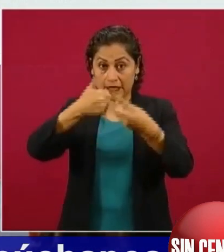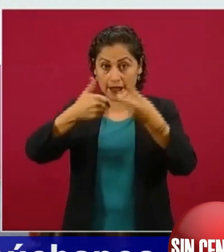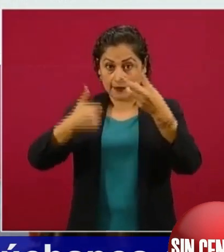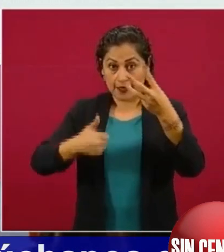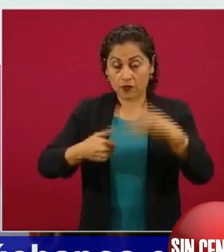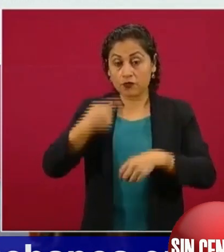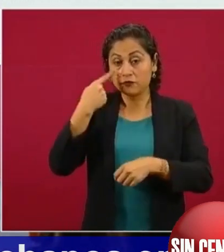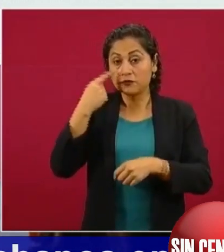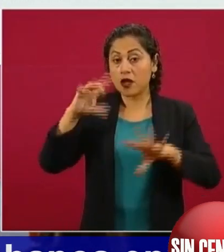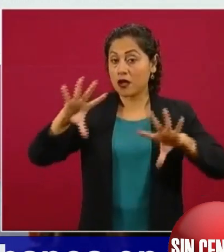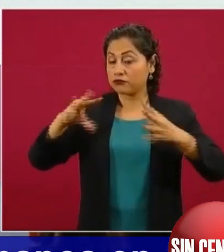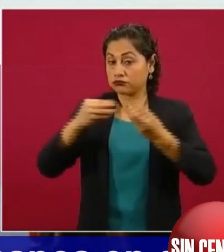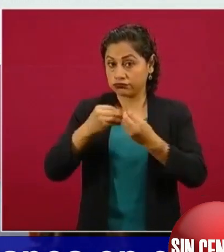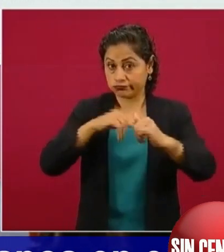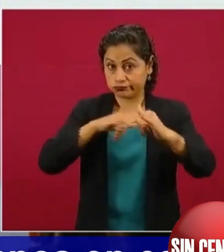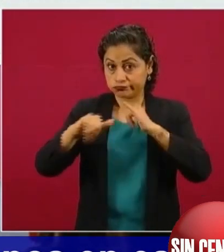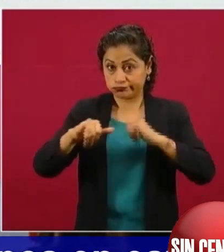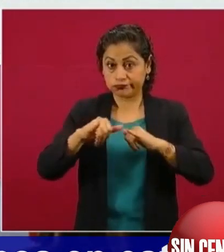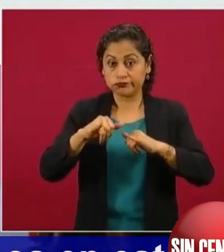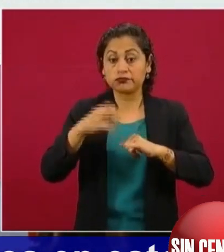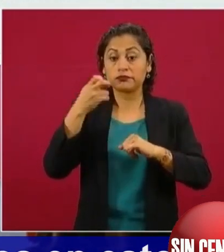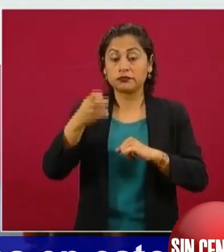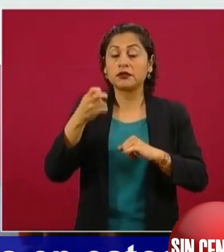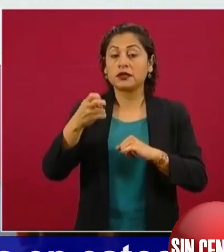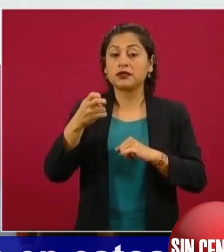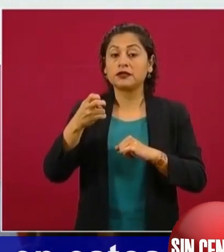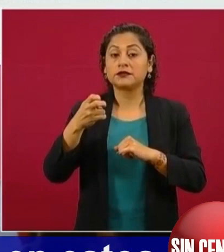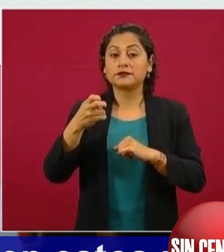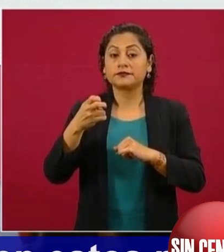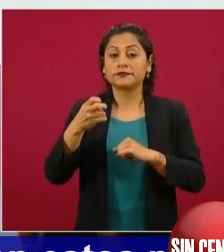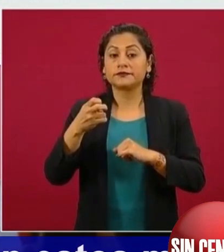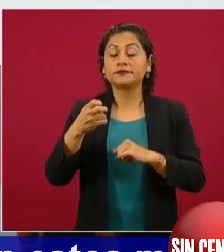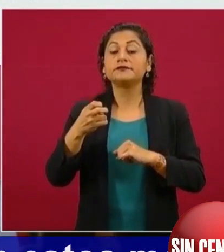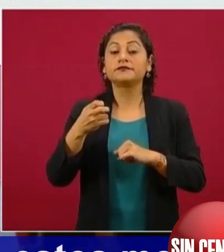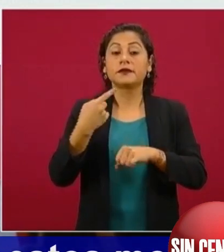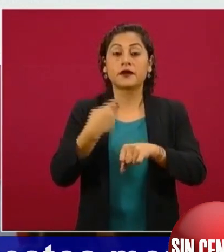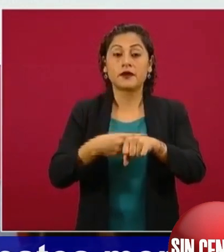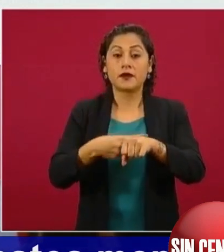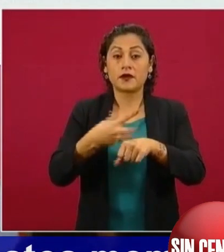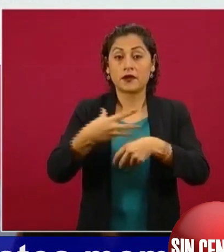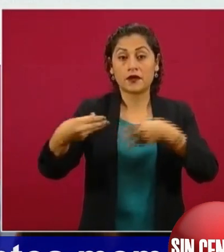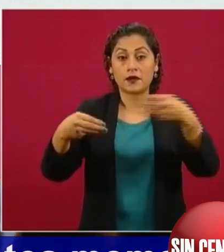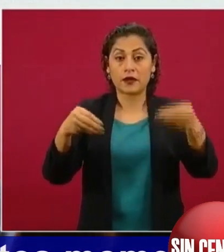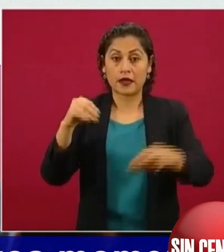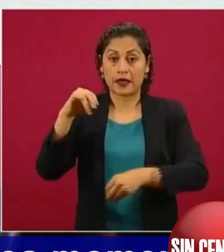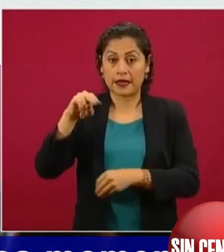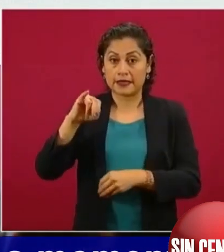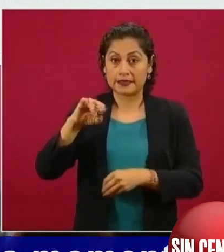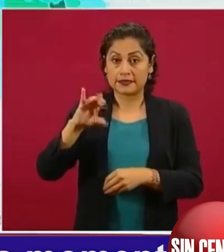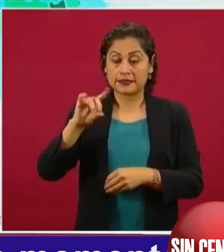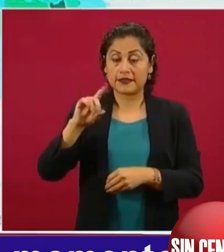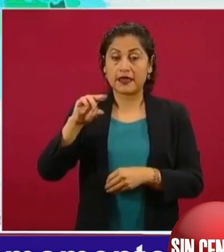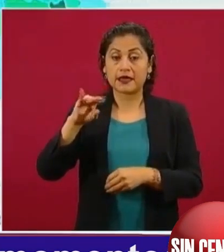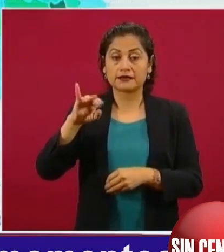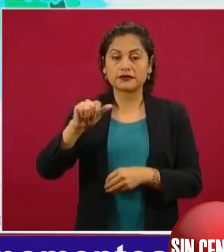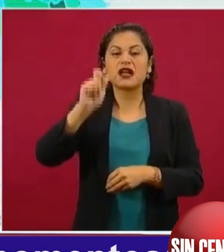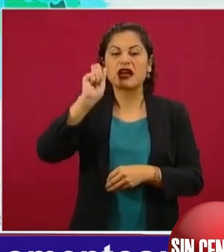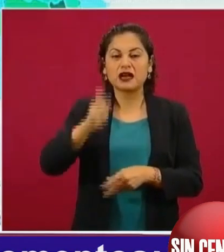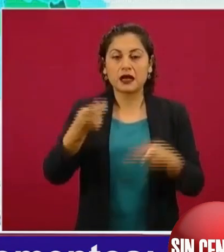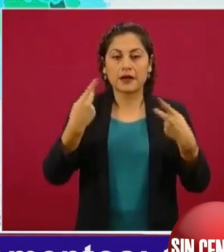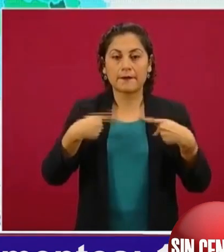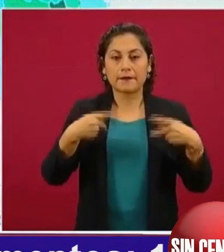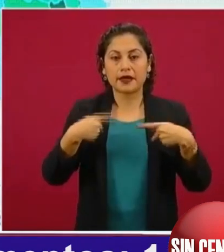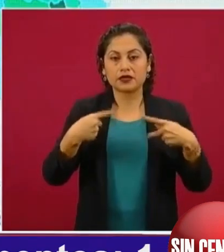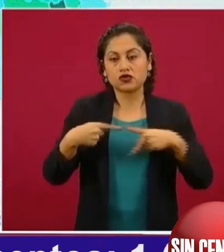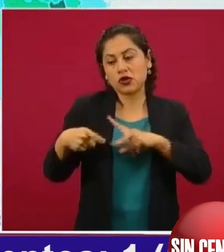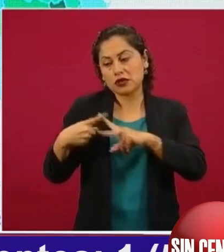la intensidad epidémica con un indicador muy conocido en epidemiología que se llama incidencia. Es la incidencia de los casos estimados, los casos